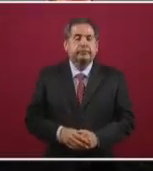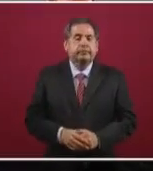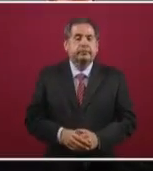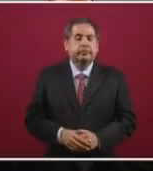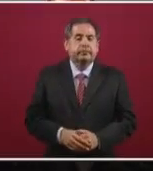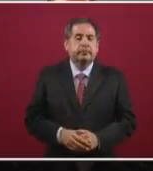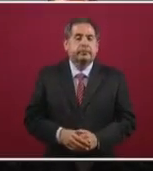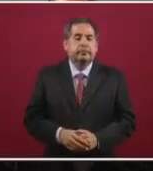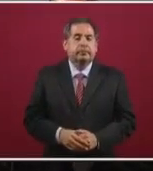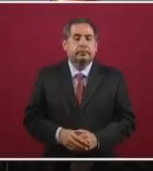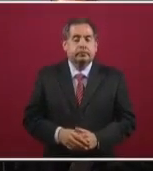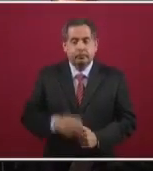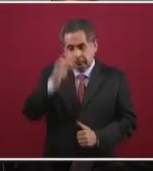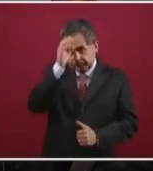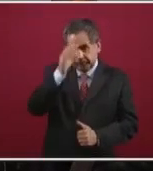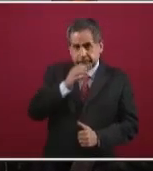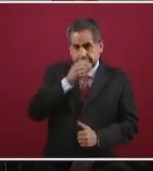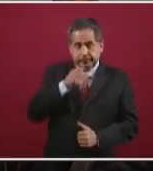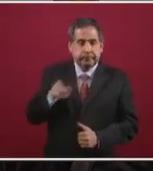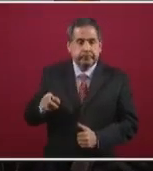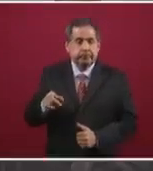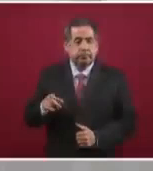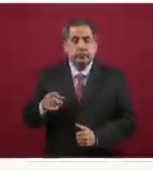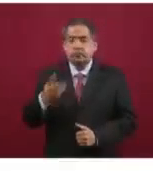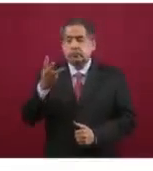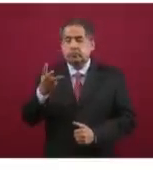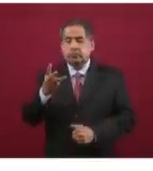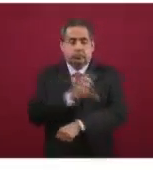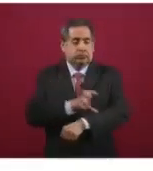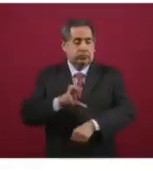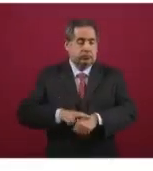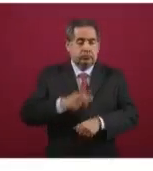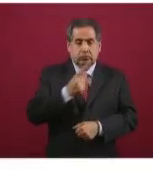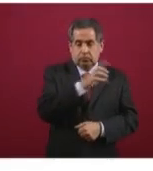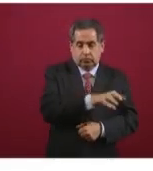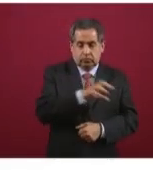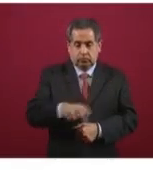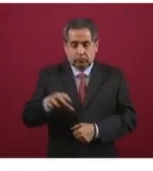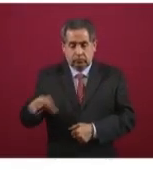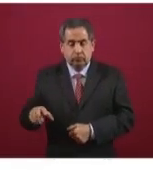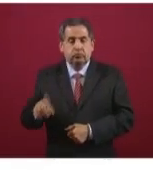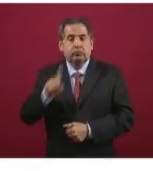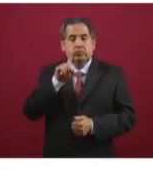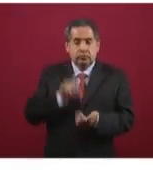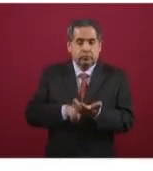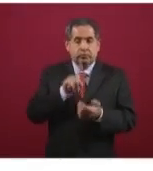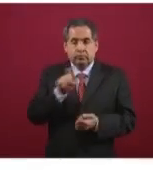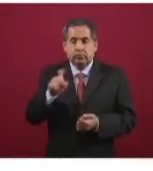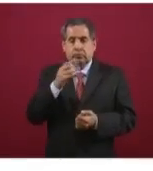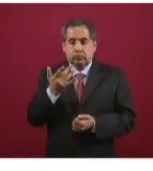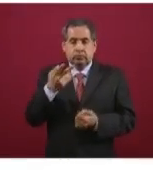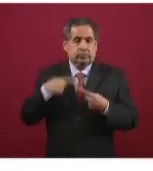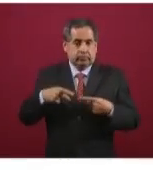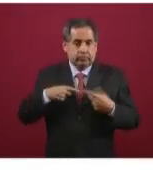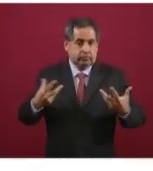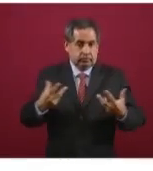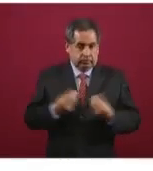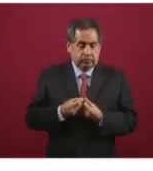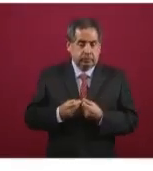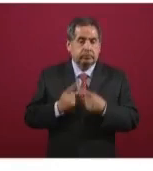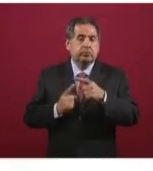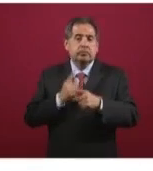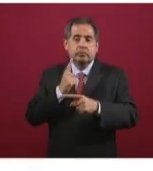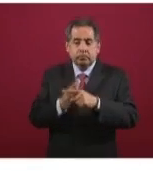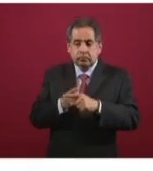En el caso de Coahuila, tres coordinaciones regionales con 1.150 elementos. Le sumamos,